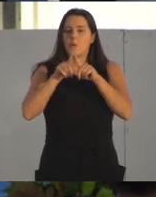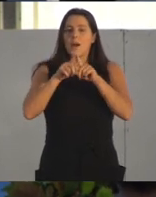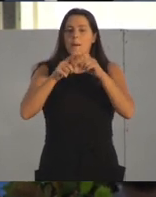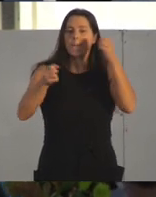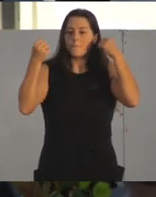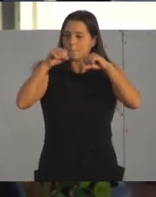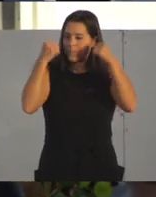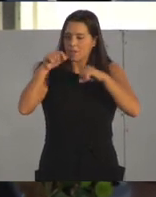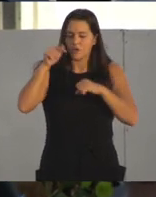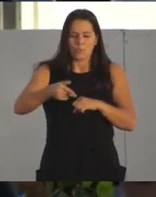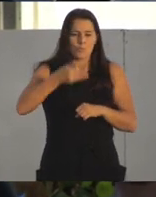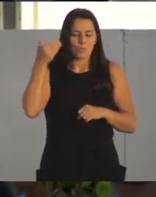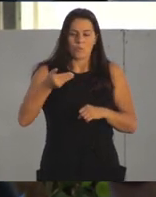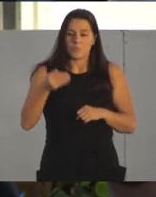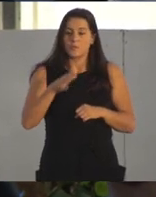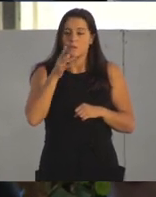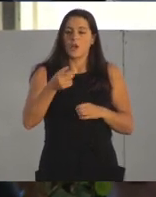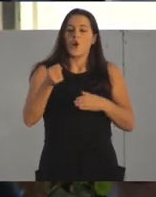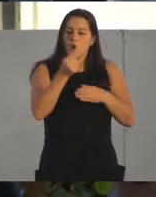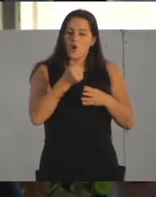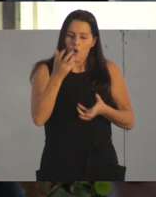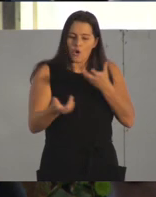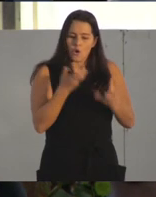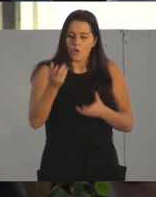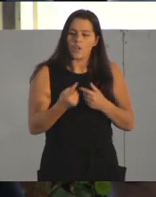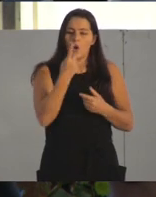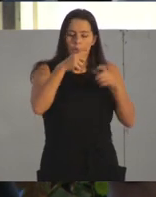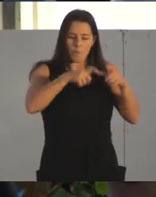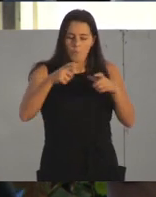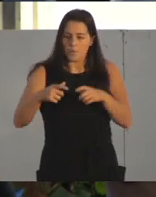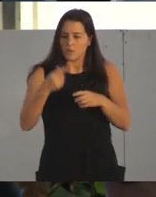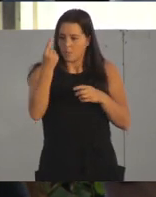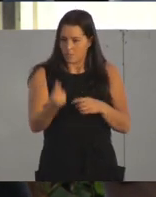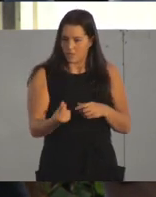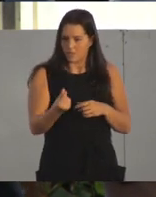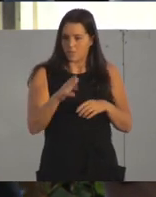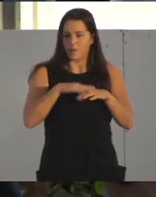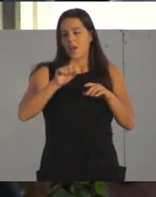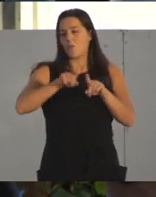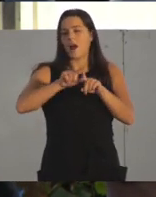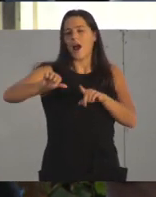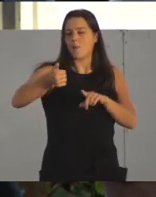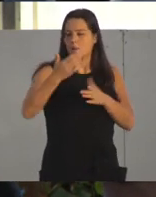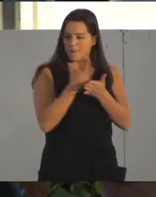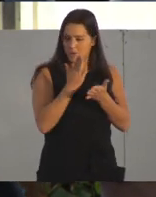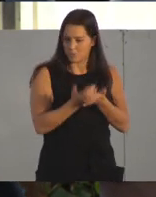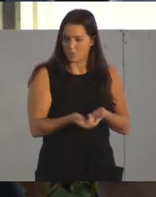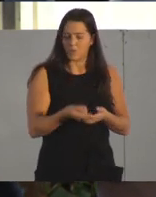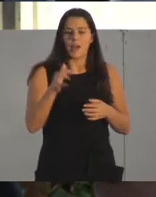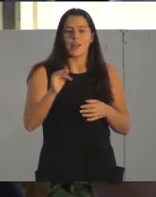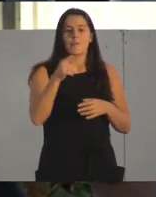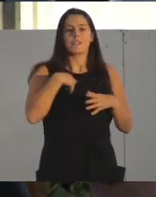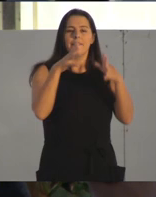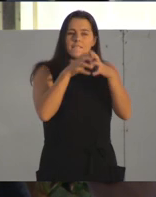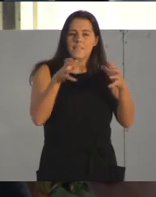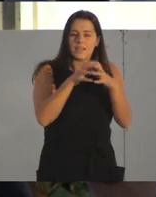texturice por lo menos un plato de cada una de esas columnas que os he explicado con anterioridad, para que la gente salga con ganas y viendo que